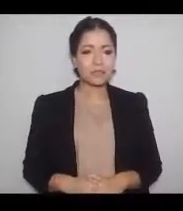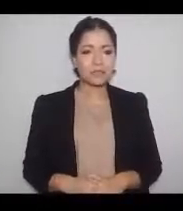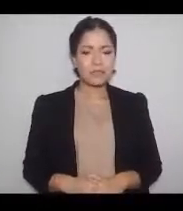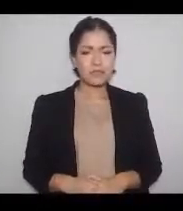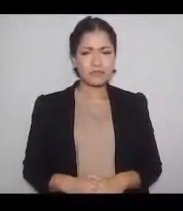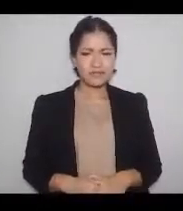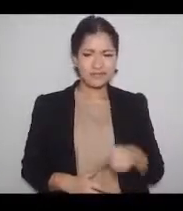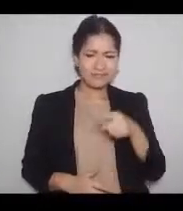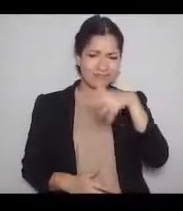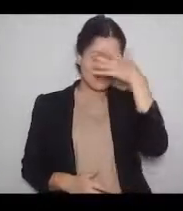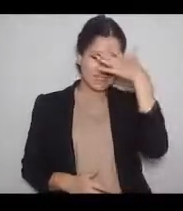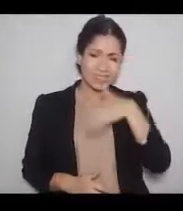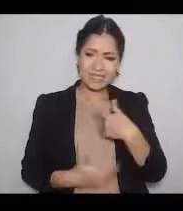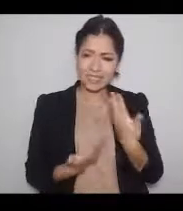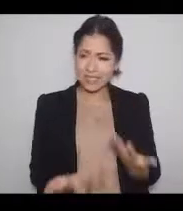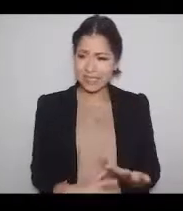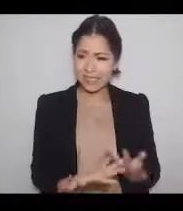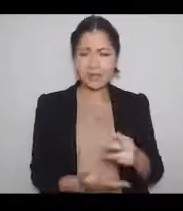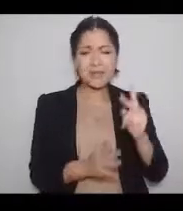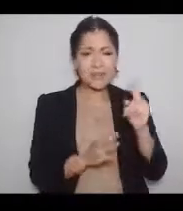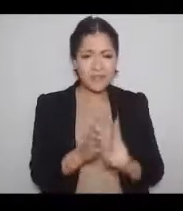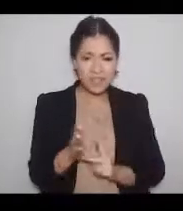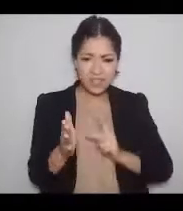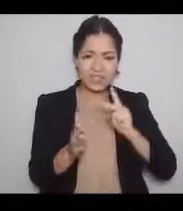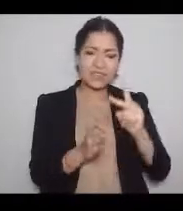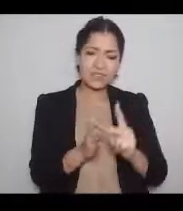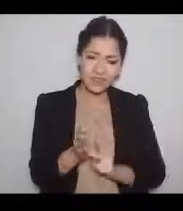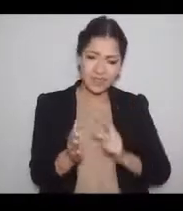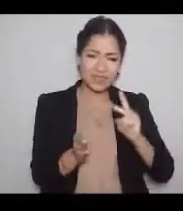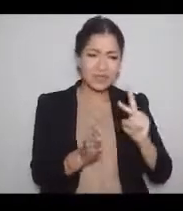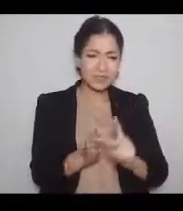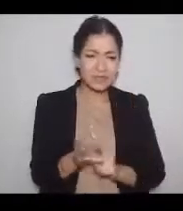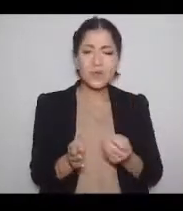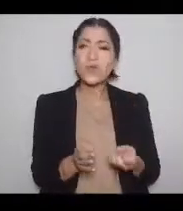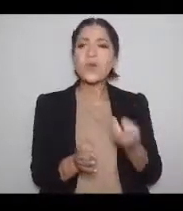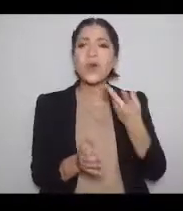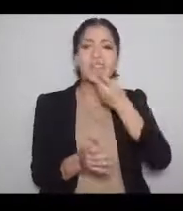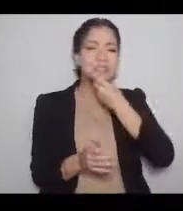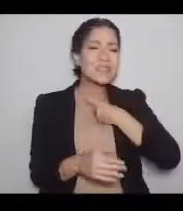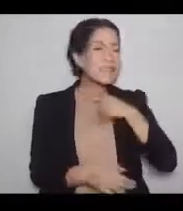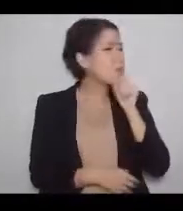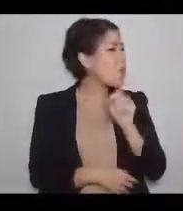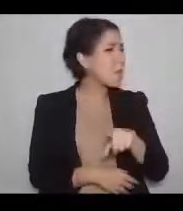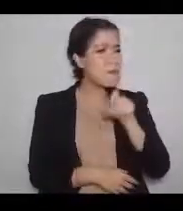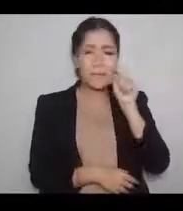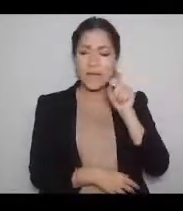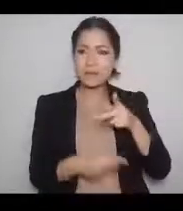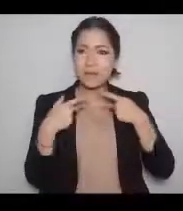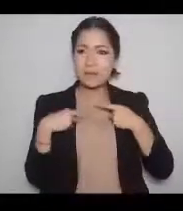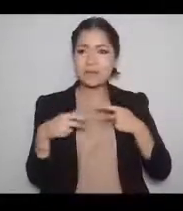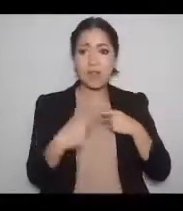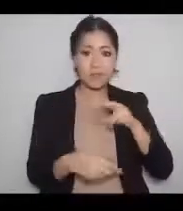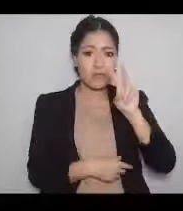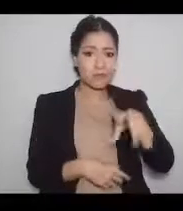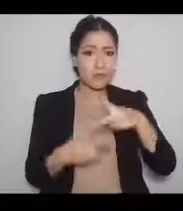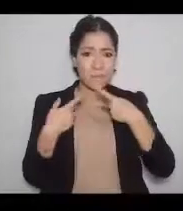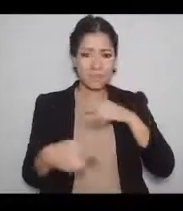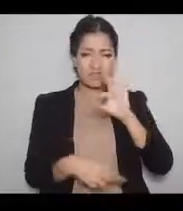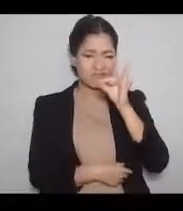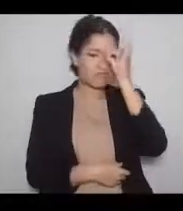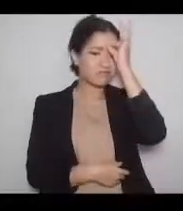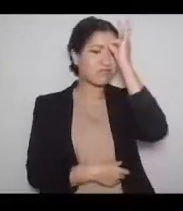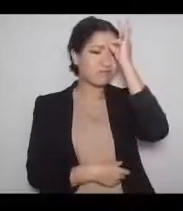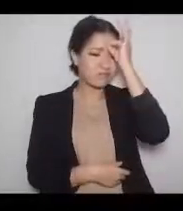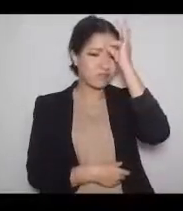¿Sabes cuántas veces he tenido que escuchar las pendejadas que estás diciendo? Lo dice gente imbécil, ¿eh? Que solo gusta por